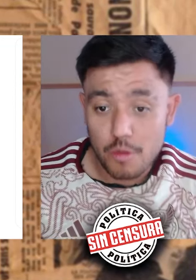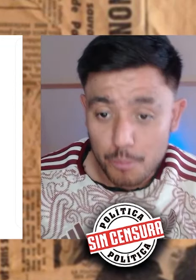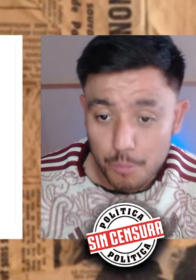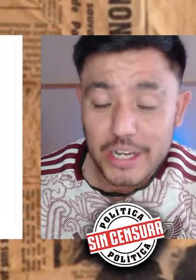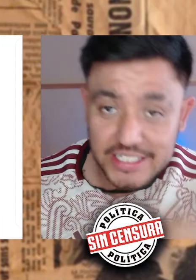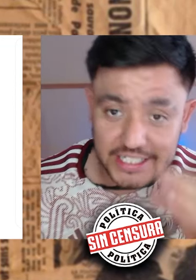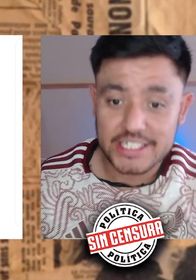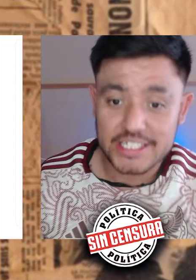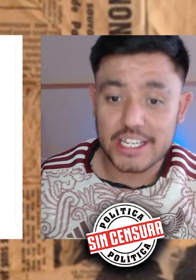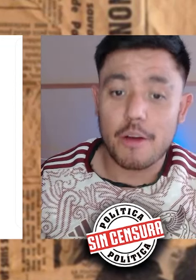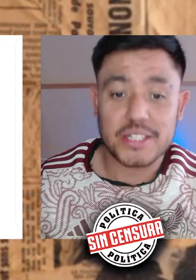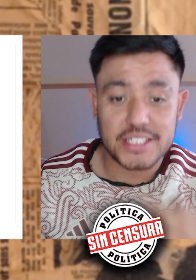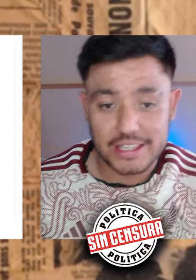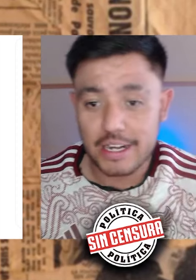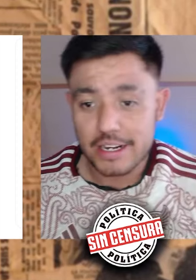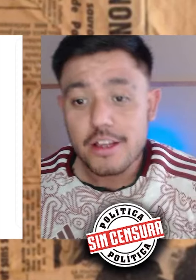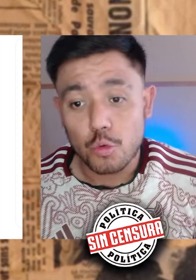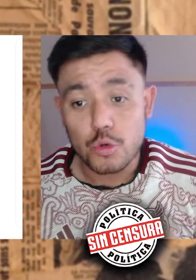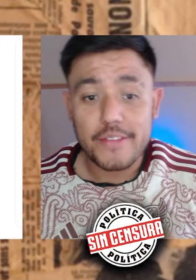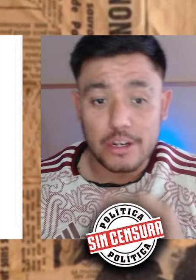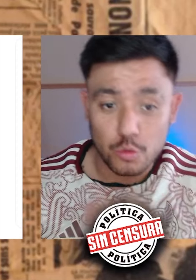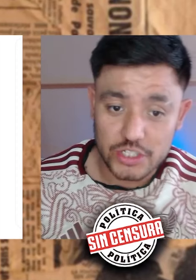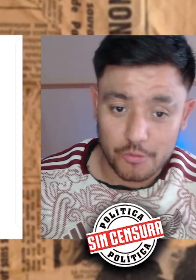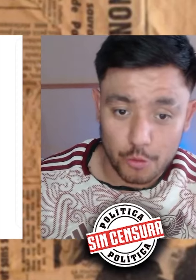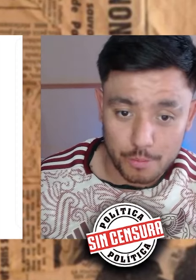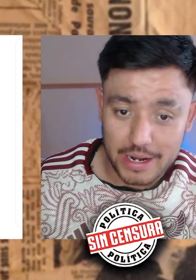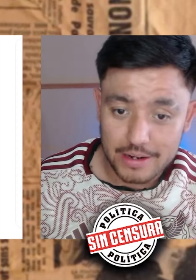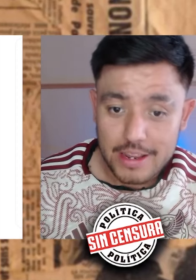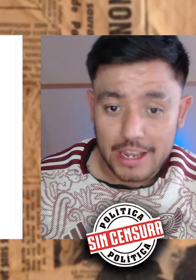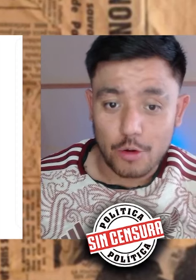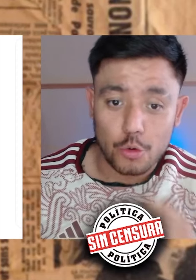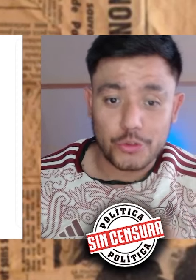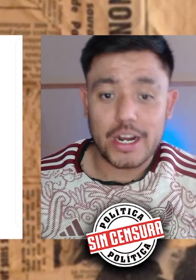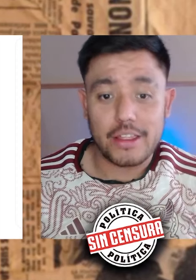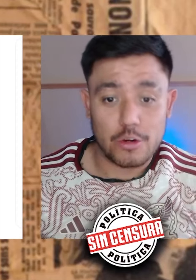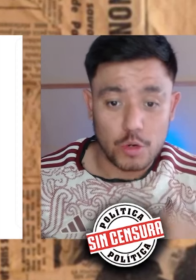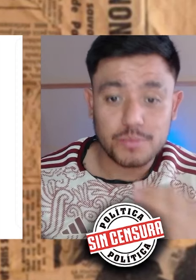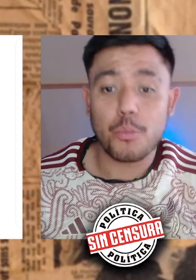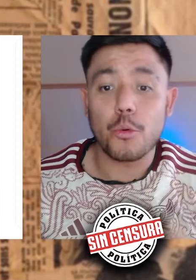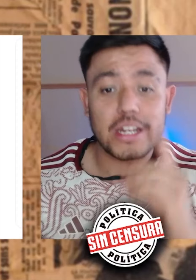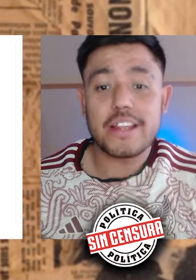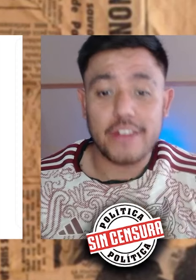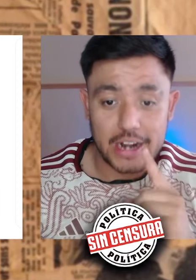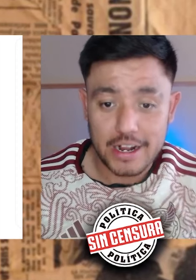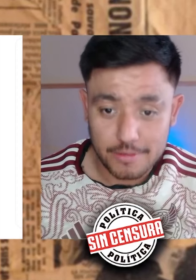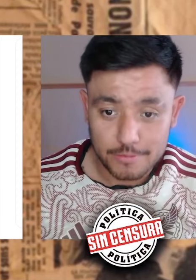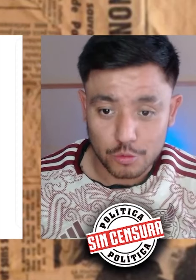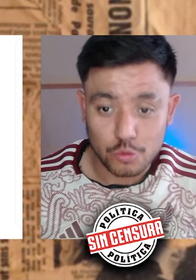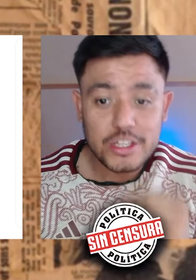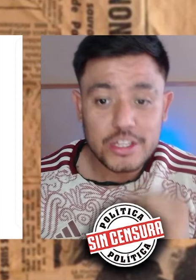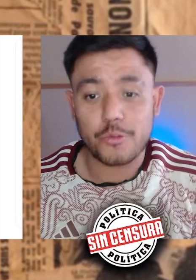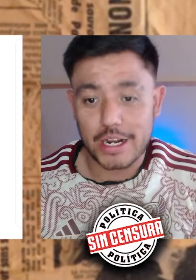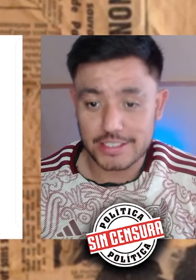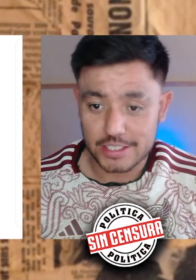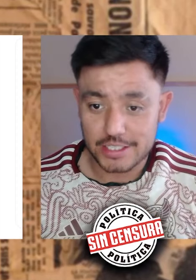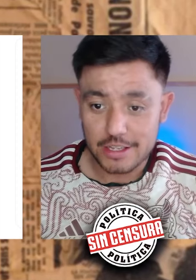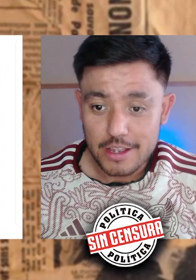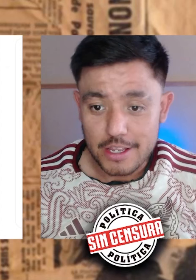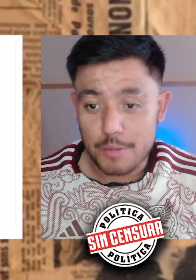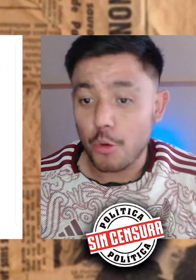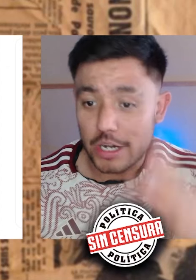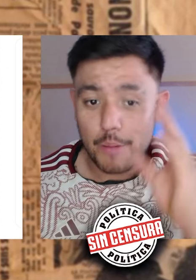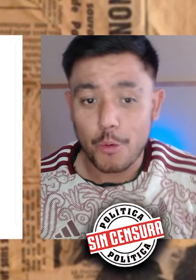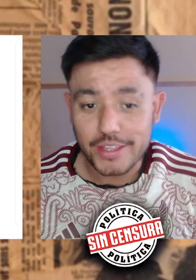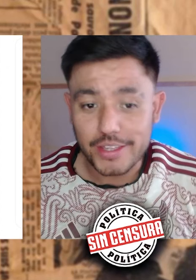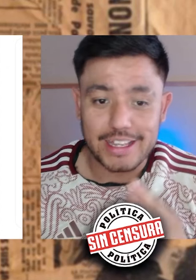gobierno Pues dice que va a presentar una denuncia formal en contra del juez por liberar con un disfraz